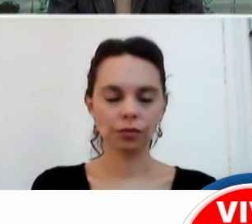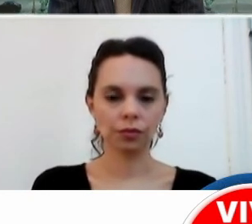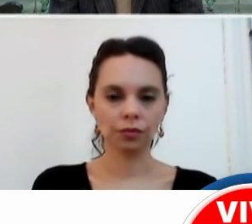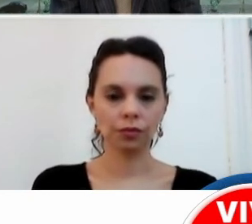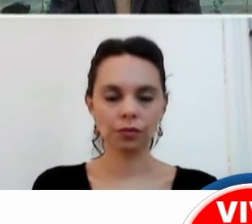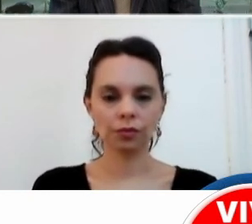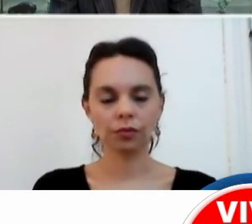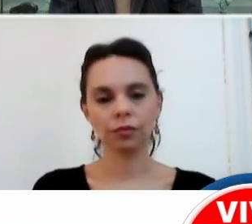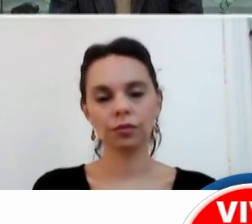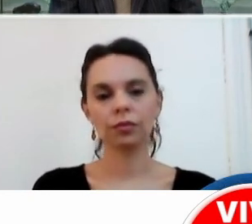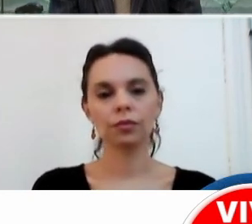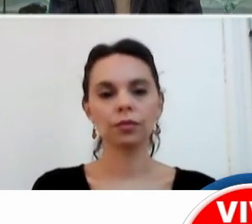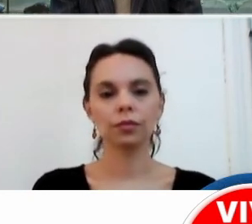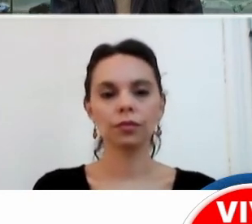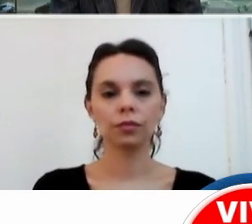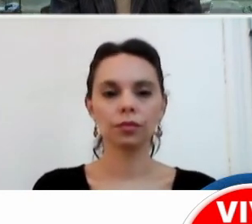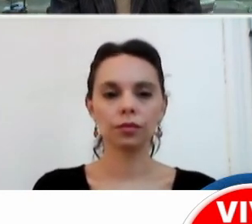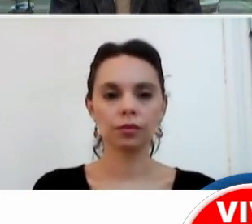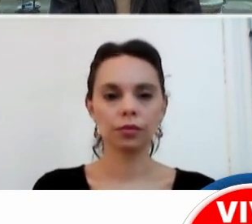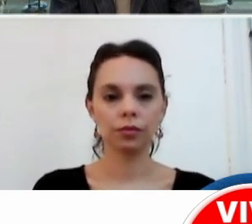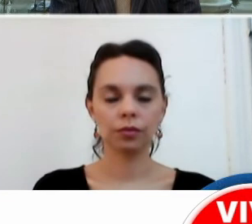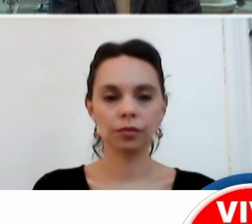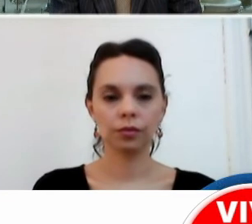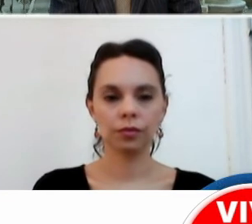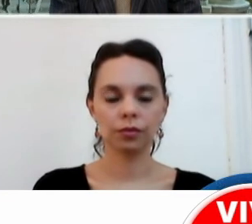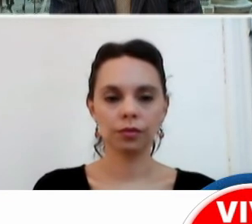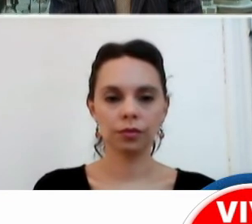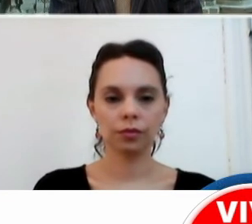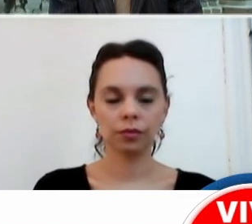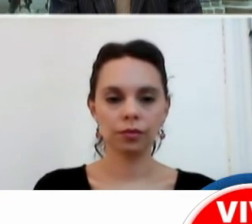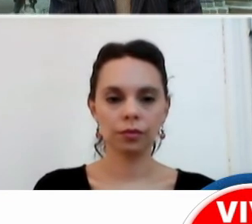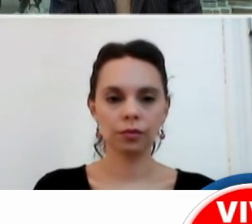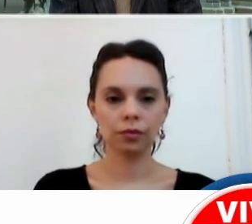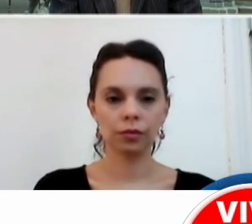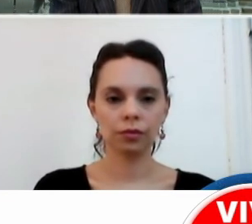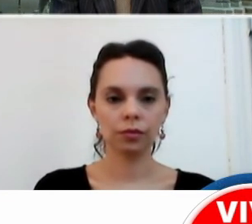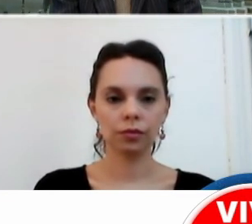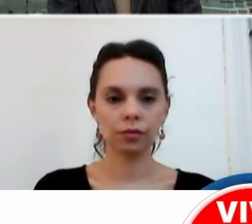fiscales. Ponerlo en miles de millones de dólares no tiene